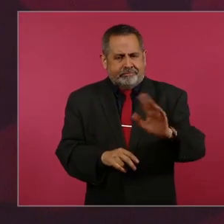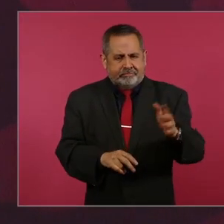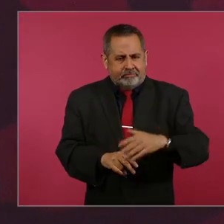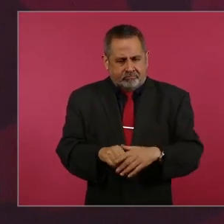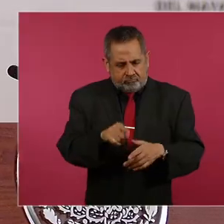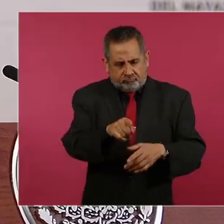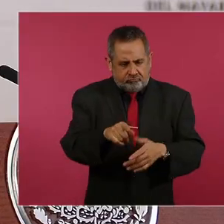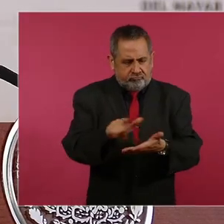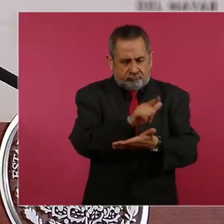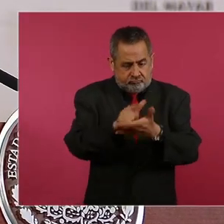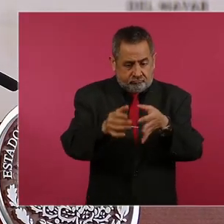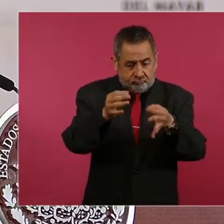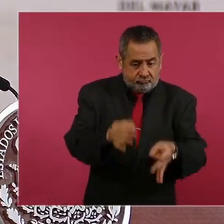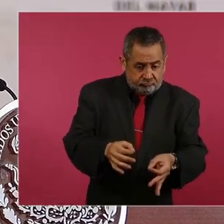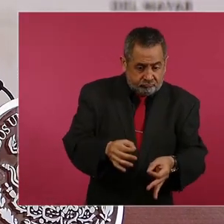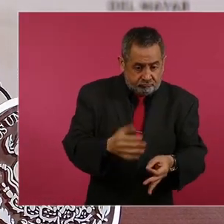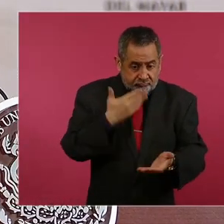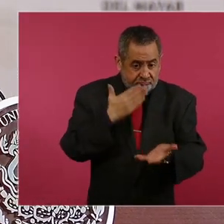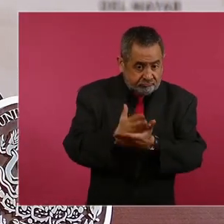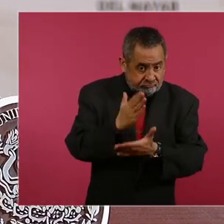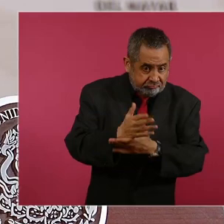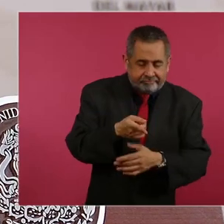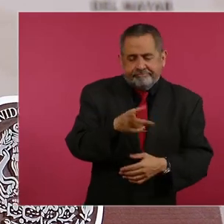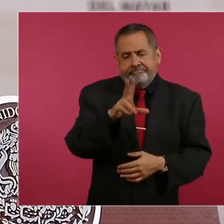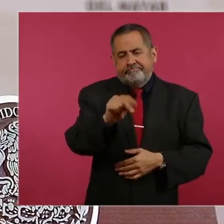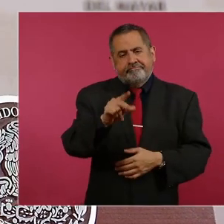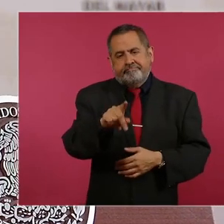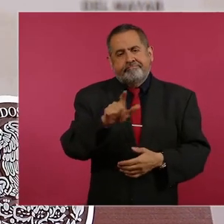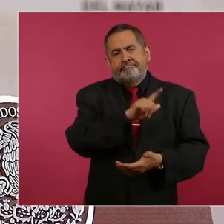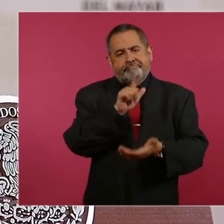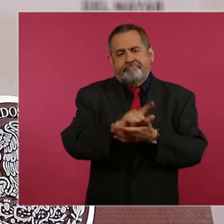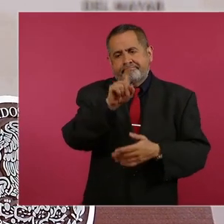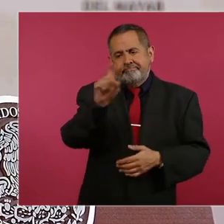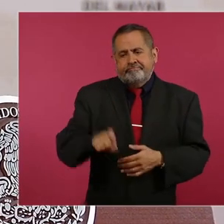autenticidad de la ley de Texas.